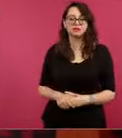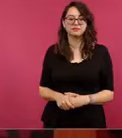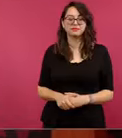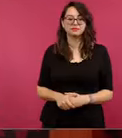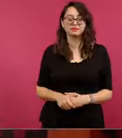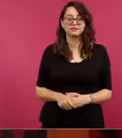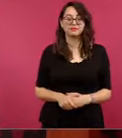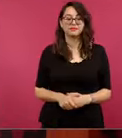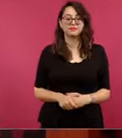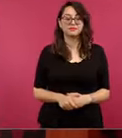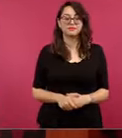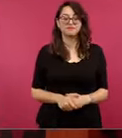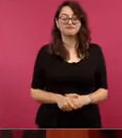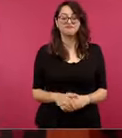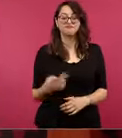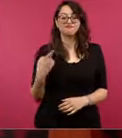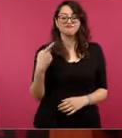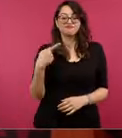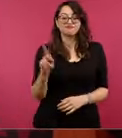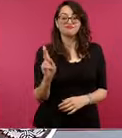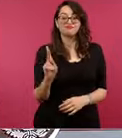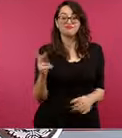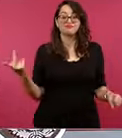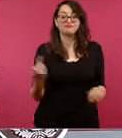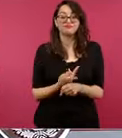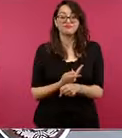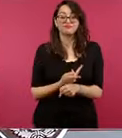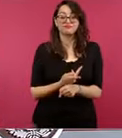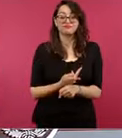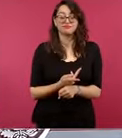Pero para entender